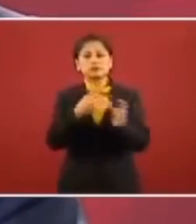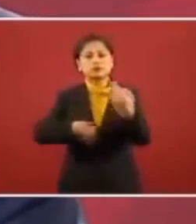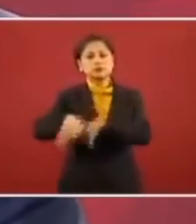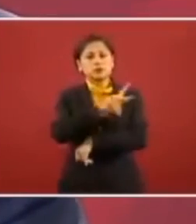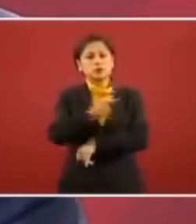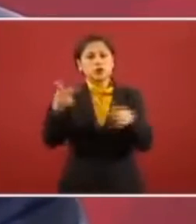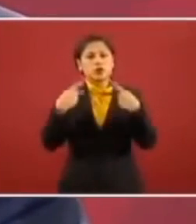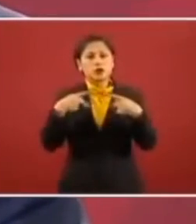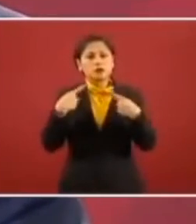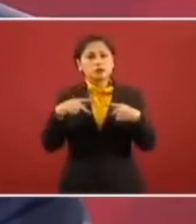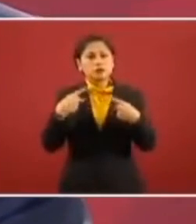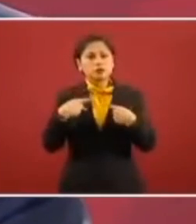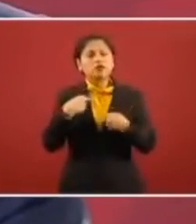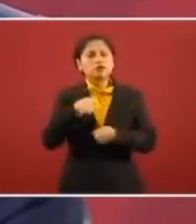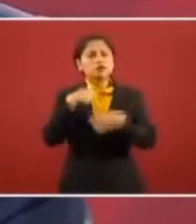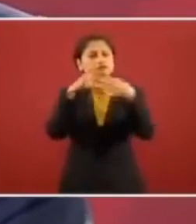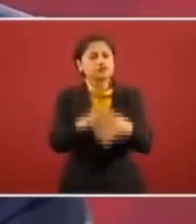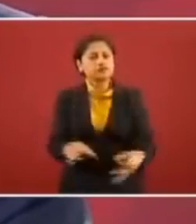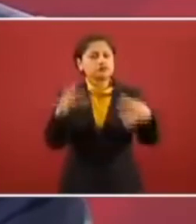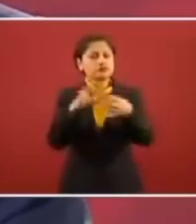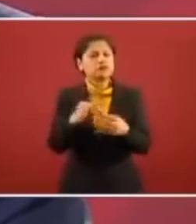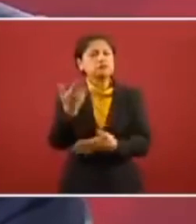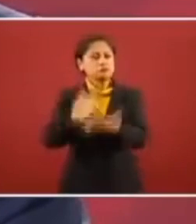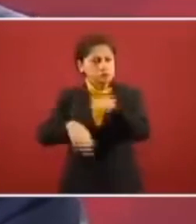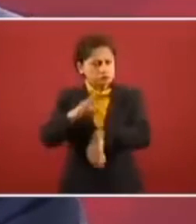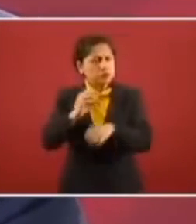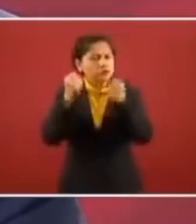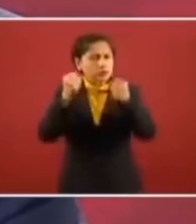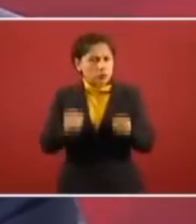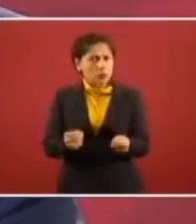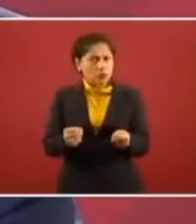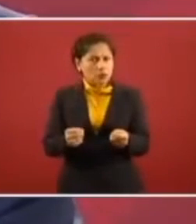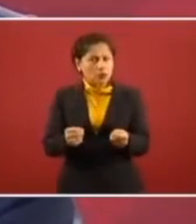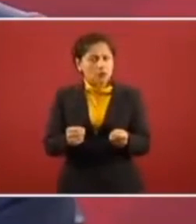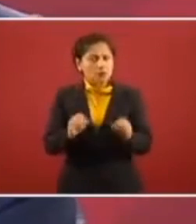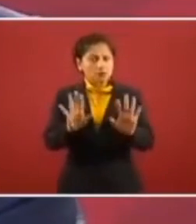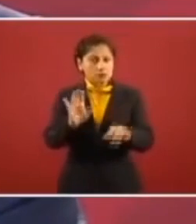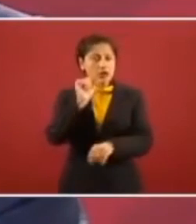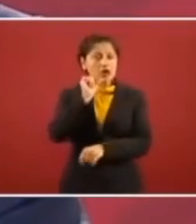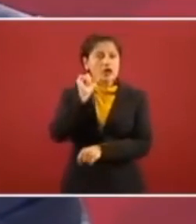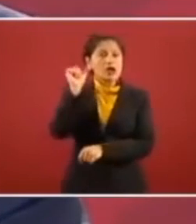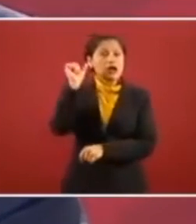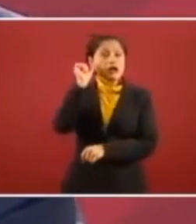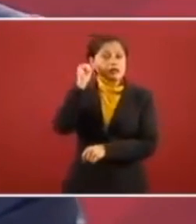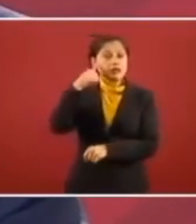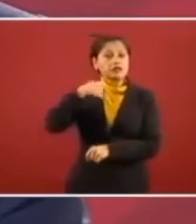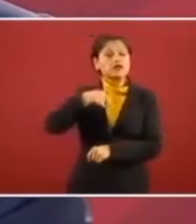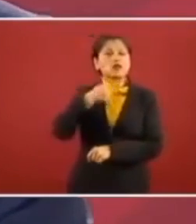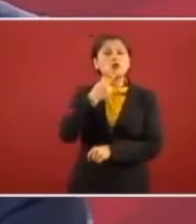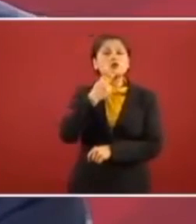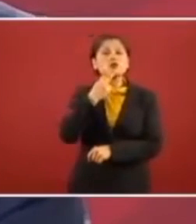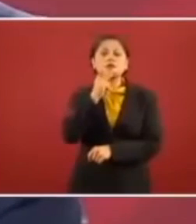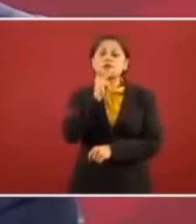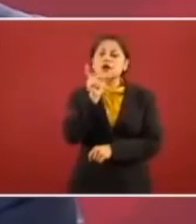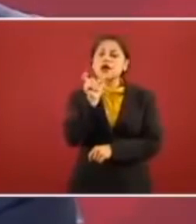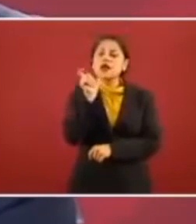República, Andrés Manuel López Obrador, criticó de nuevo la postura de sus adversarios, incluido la prensa amarillista, quien dice quieren contar